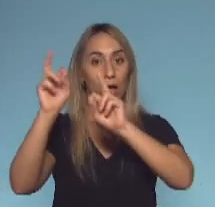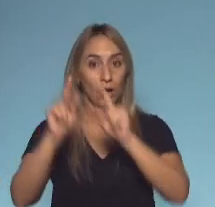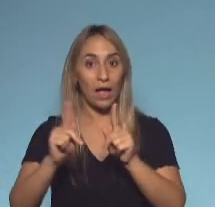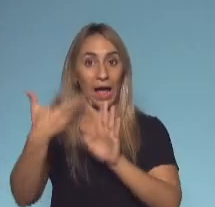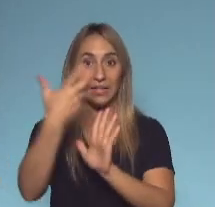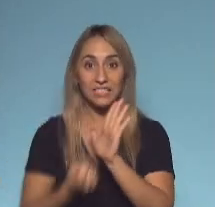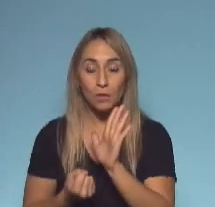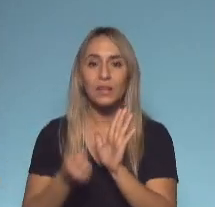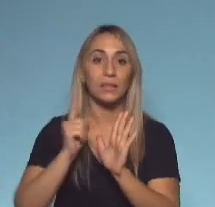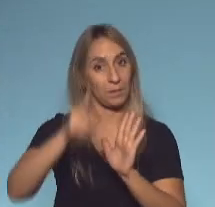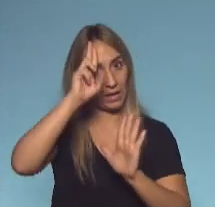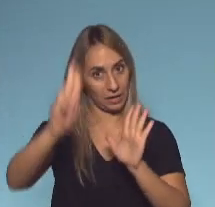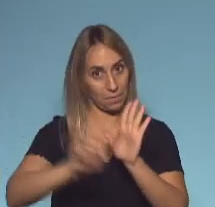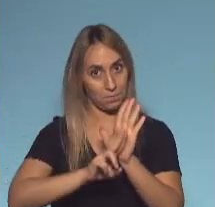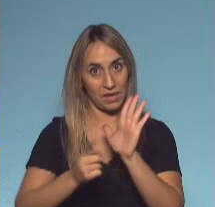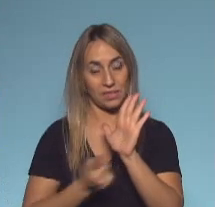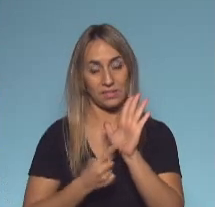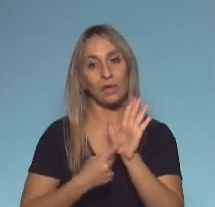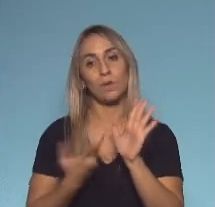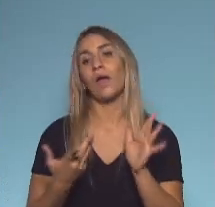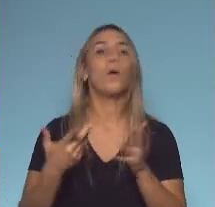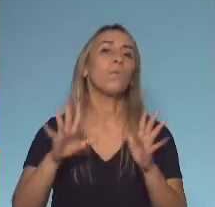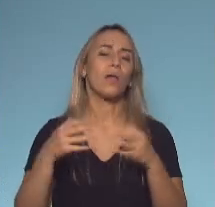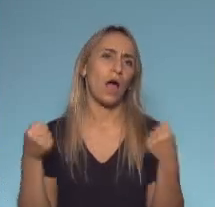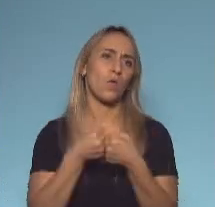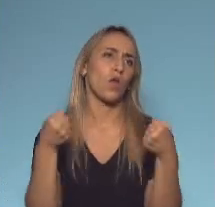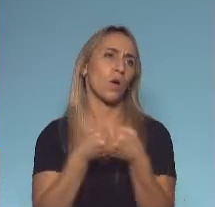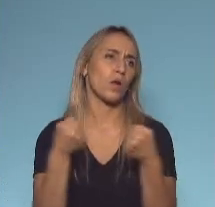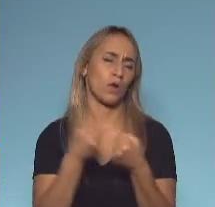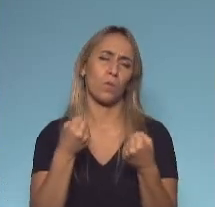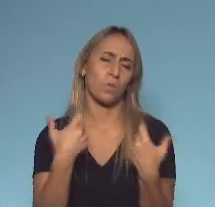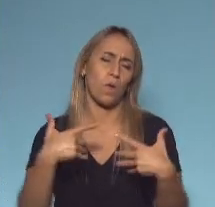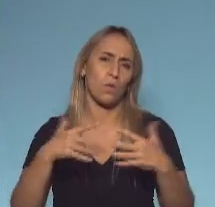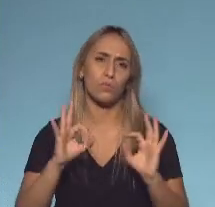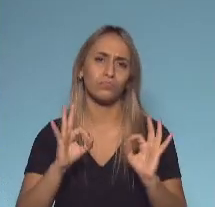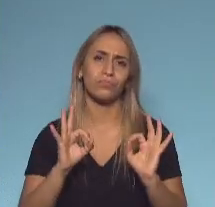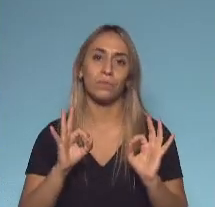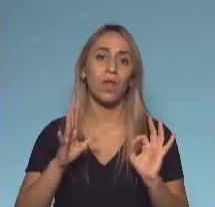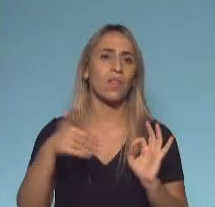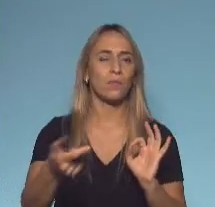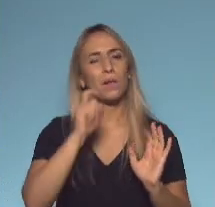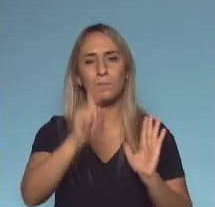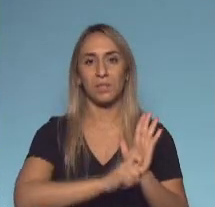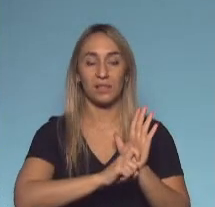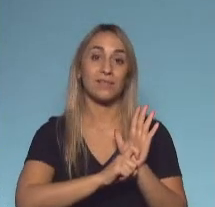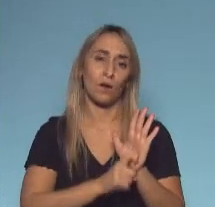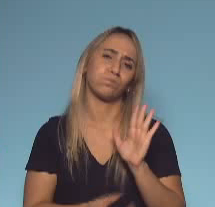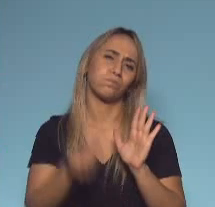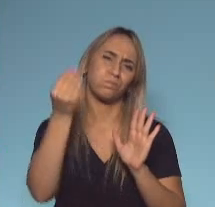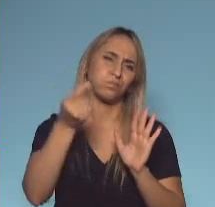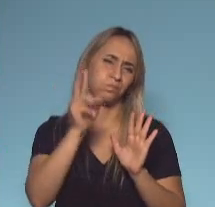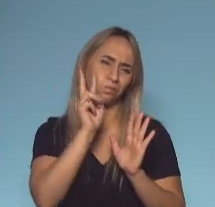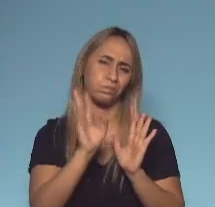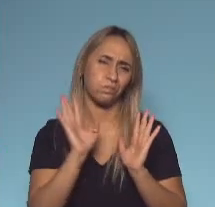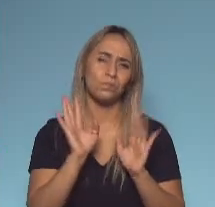lo respetan principalmente, porque se pueden hacer muchos acuerdos, pero después sí, no respetarlos, no cumplirlos, como lo hemos visto muchas veces. Bueno,